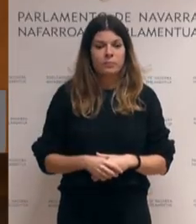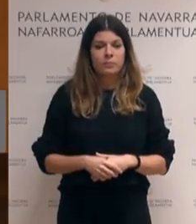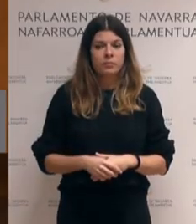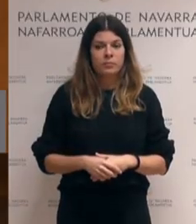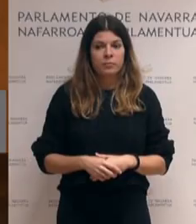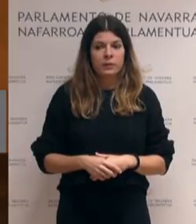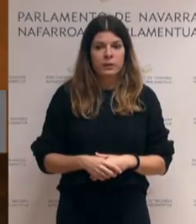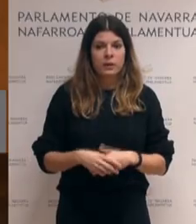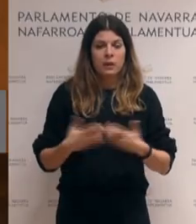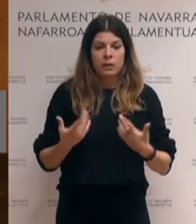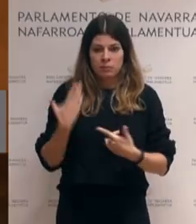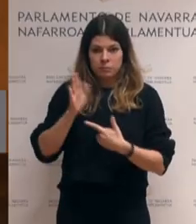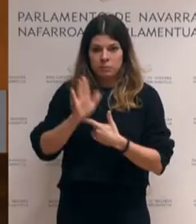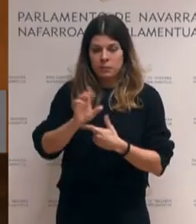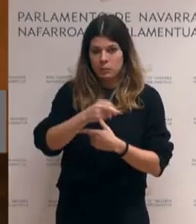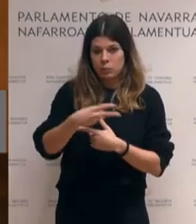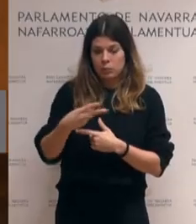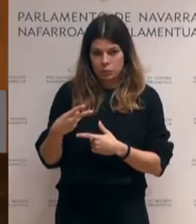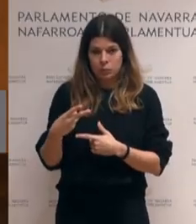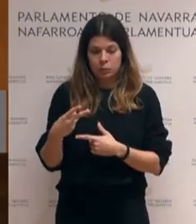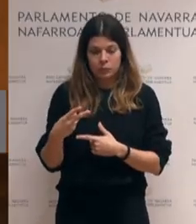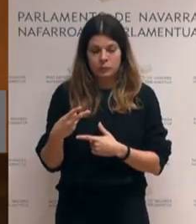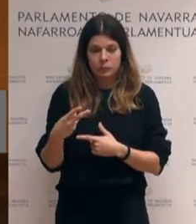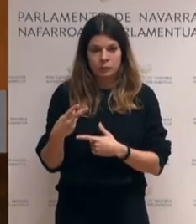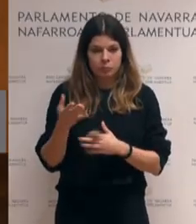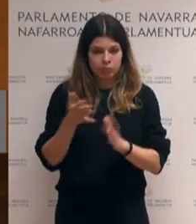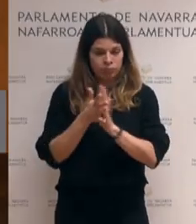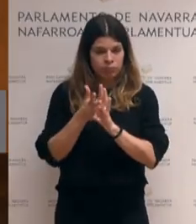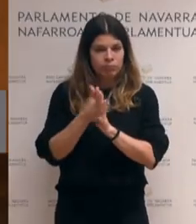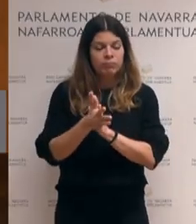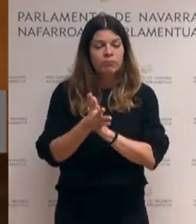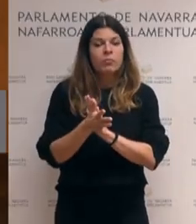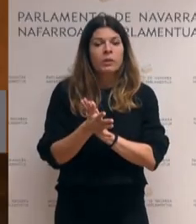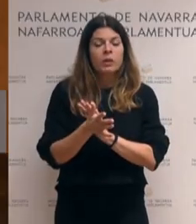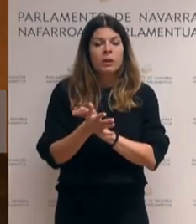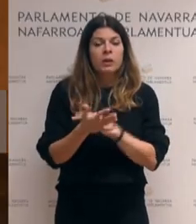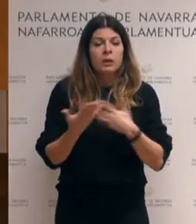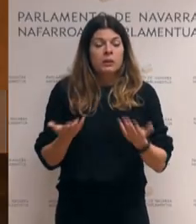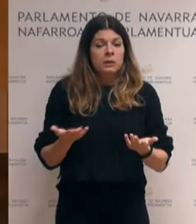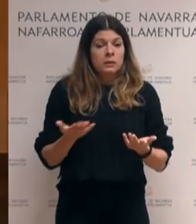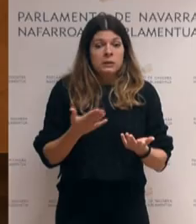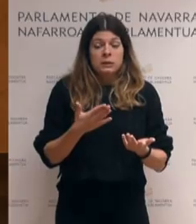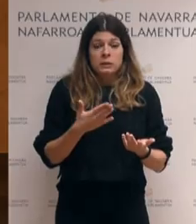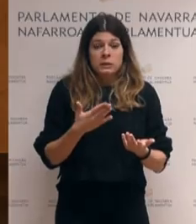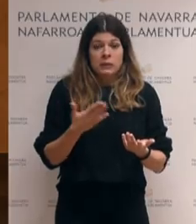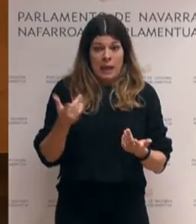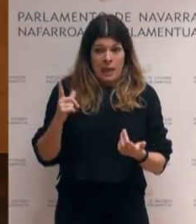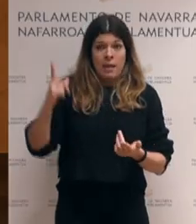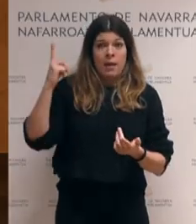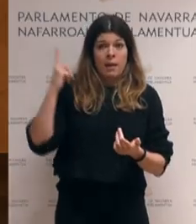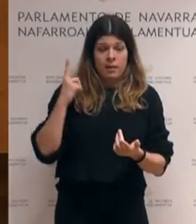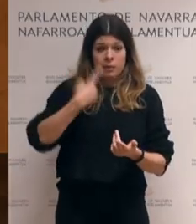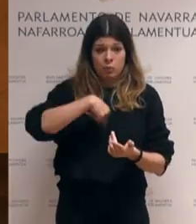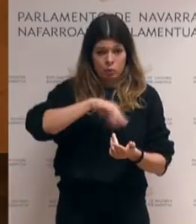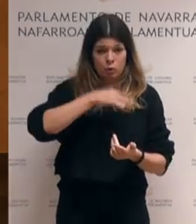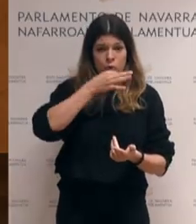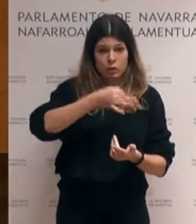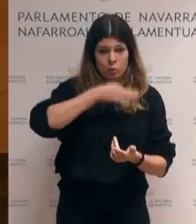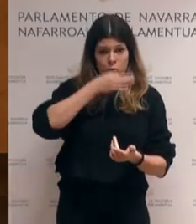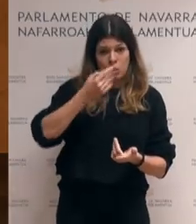resolución que vienen a materializar muchas de las cuestiones que ya apuntábamos ayer en nuestro en nuestro